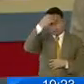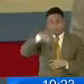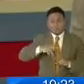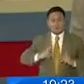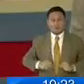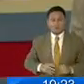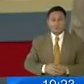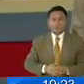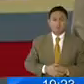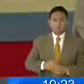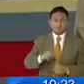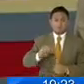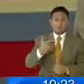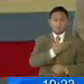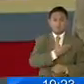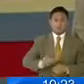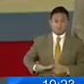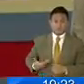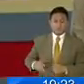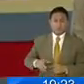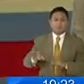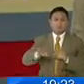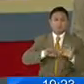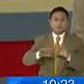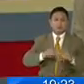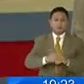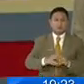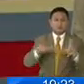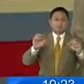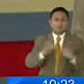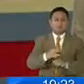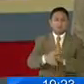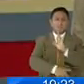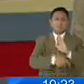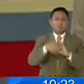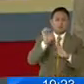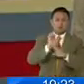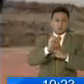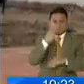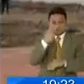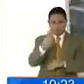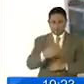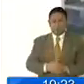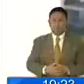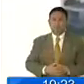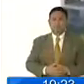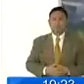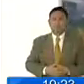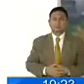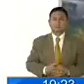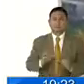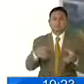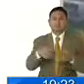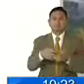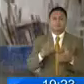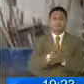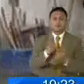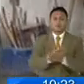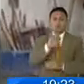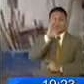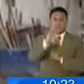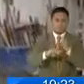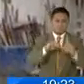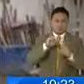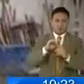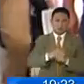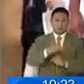salud. El primer mandatario se refirió además al caso Petroecuador. Veamos. La unidad educativa del milenio,